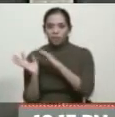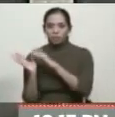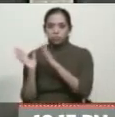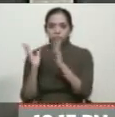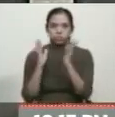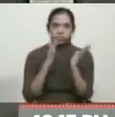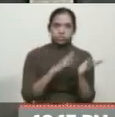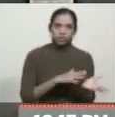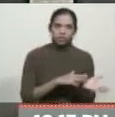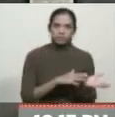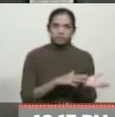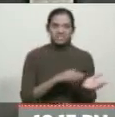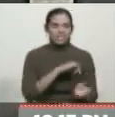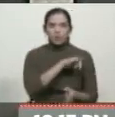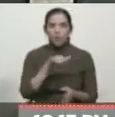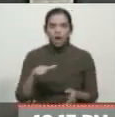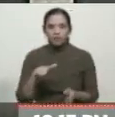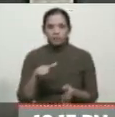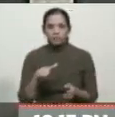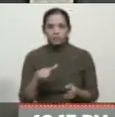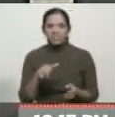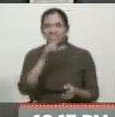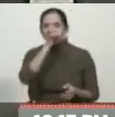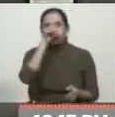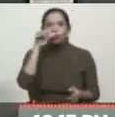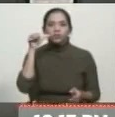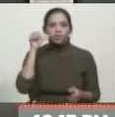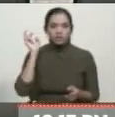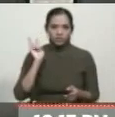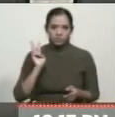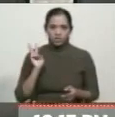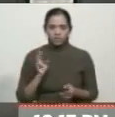narcotizar a Venezuela.